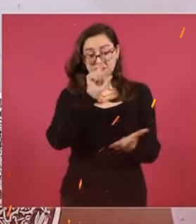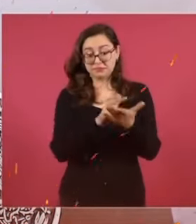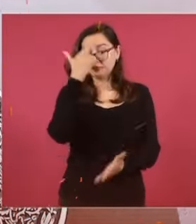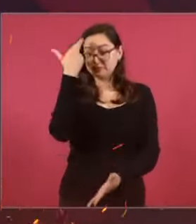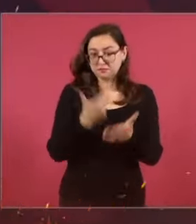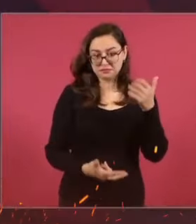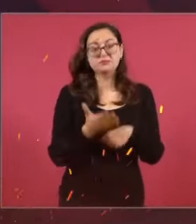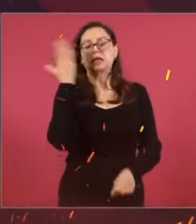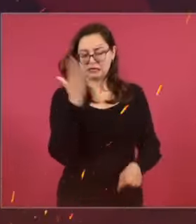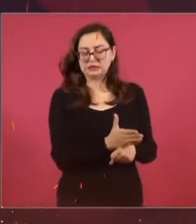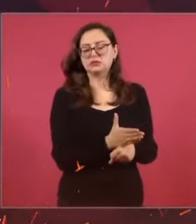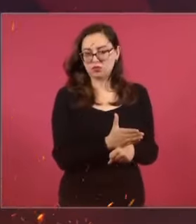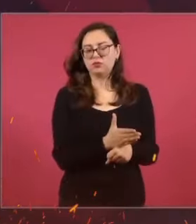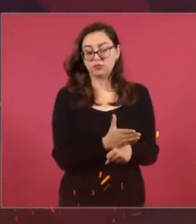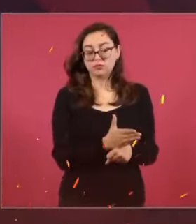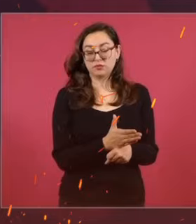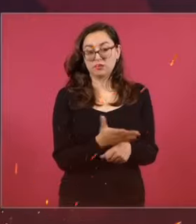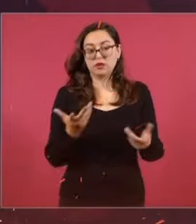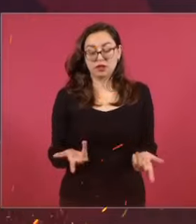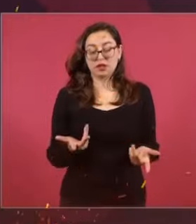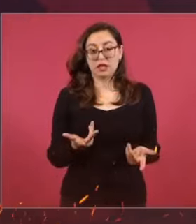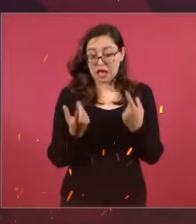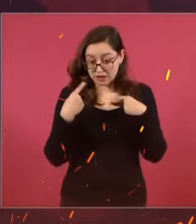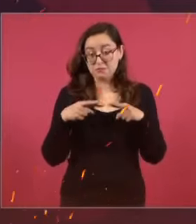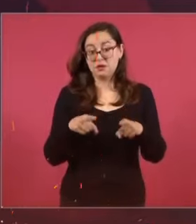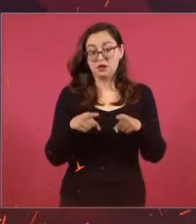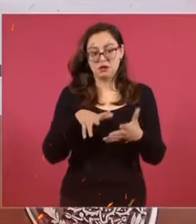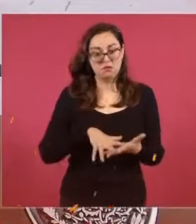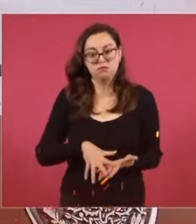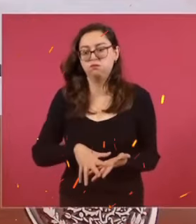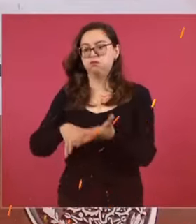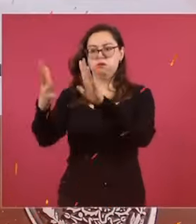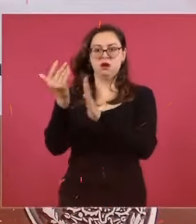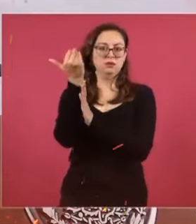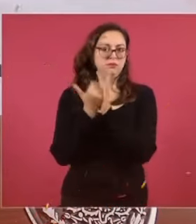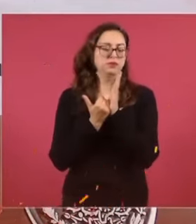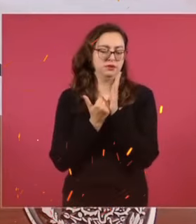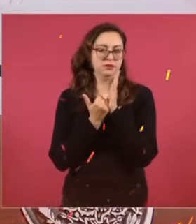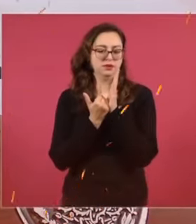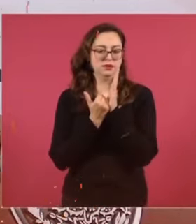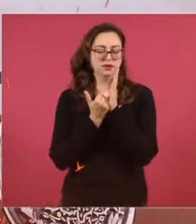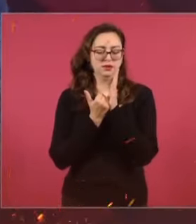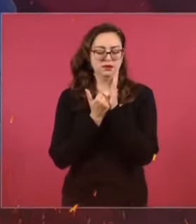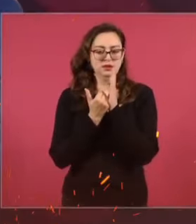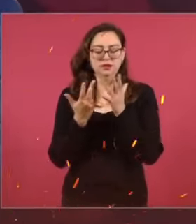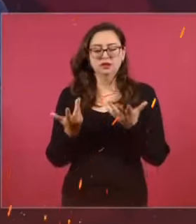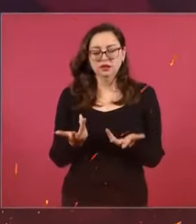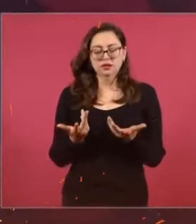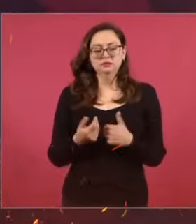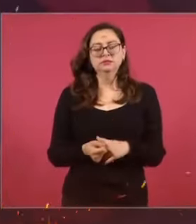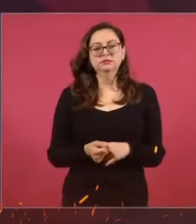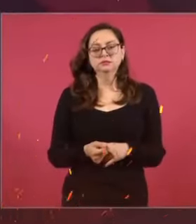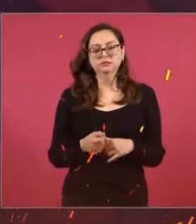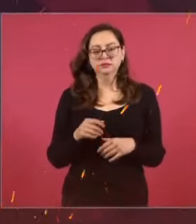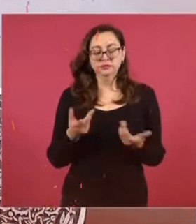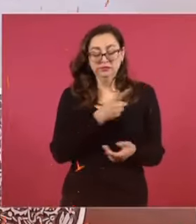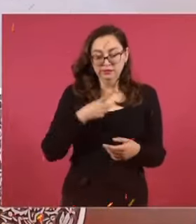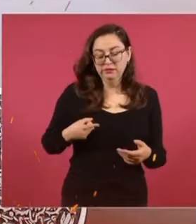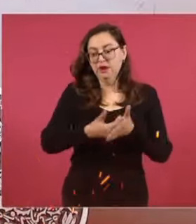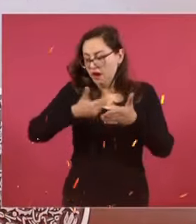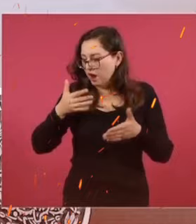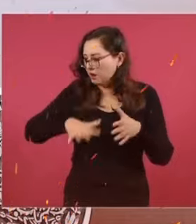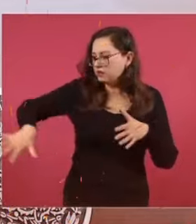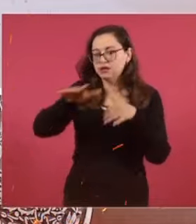pero se busca que no haya violencia, que se atiendan las causas